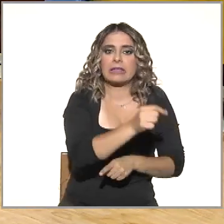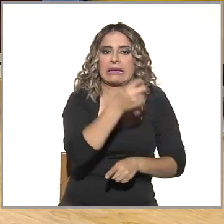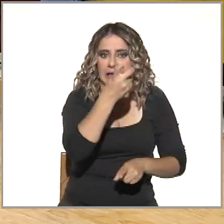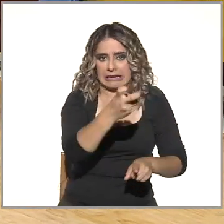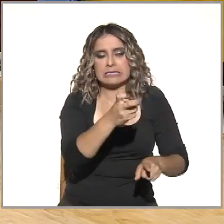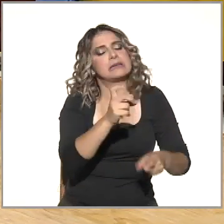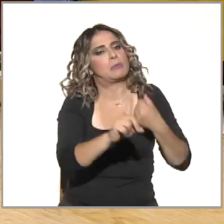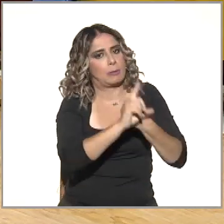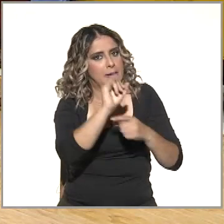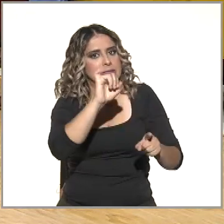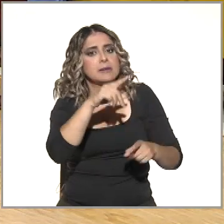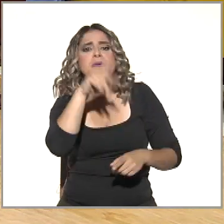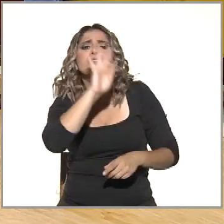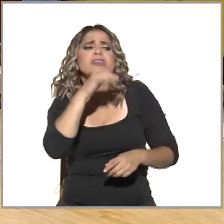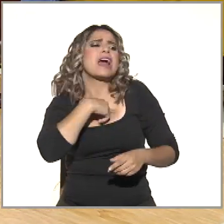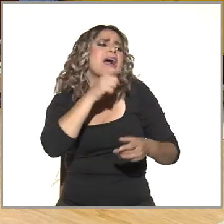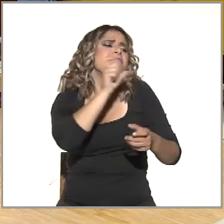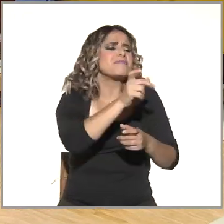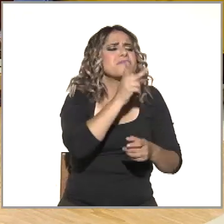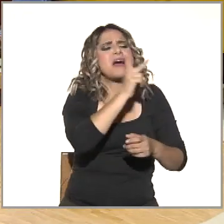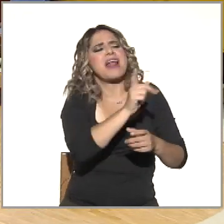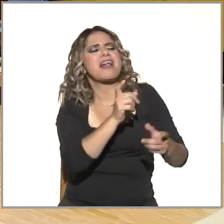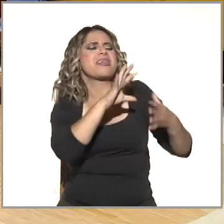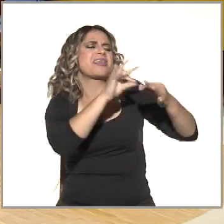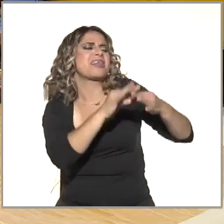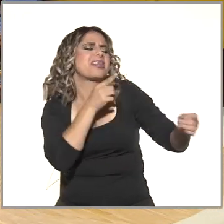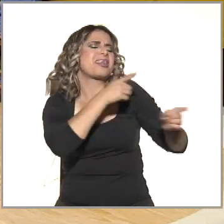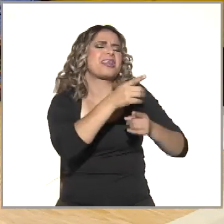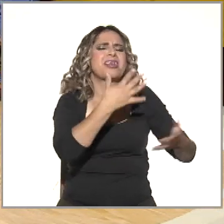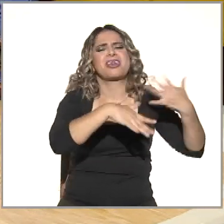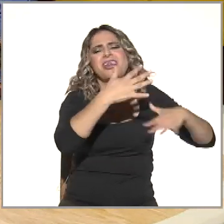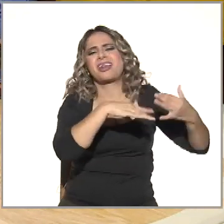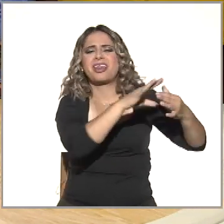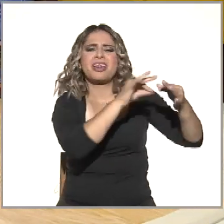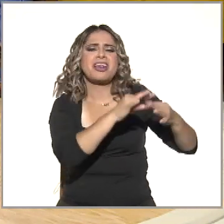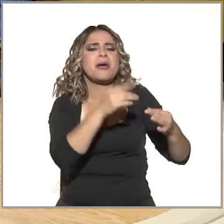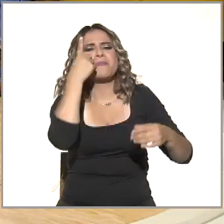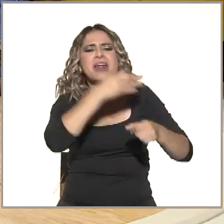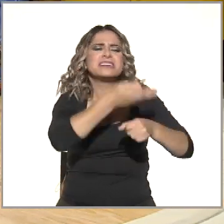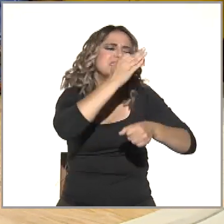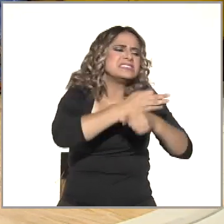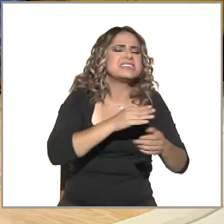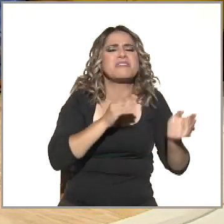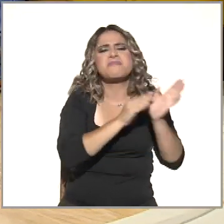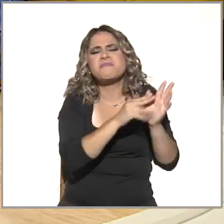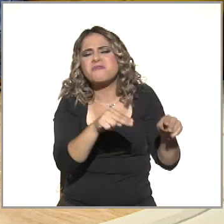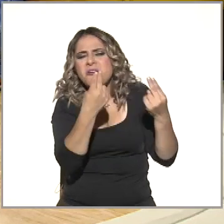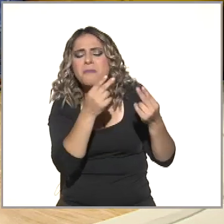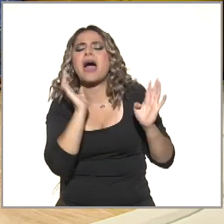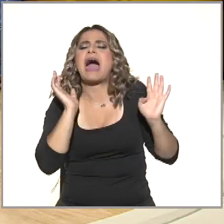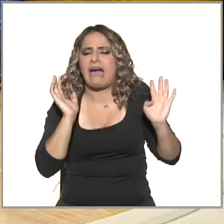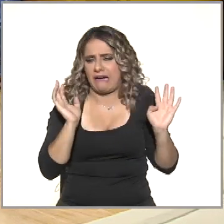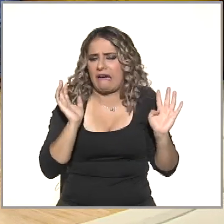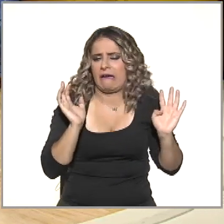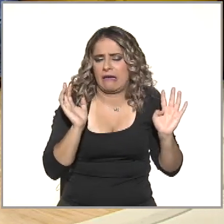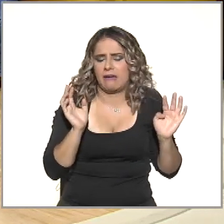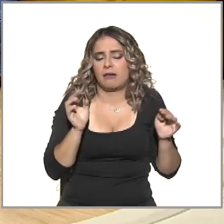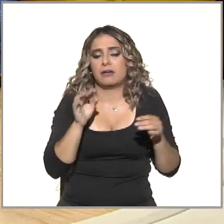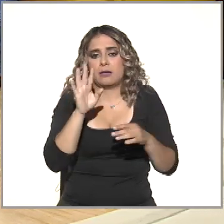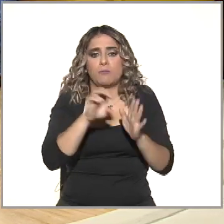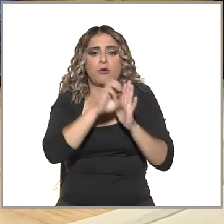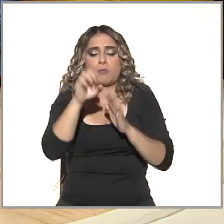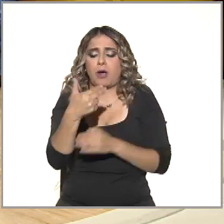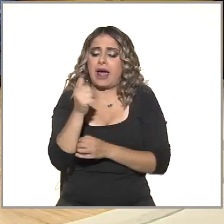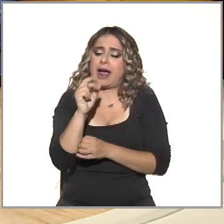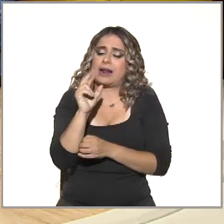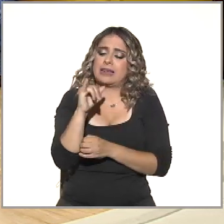¿no? Exacto. Entonces, por exacto. ejemplo, en el caso que estábamos viendo, que fue lo que mis colegas dijeron, es, bueno, harina